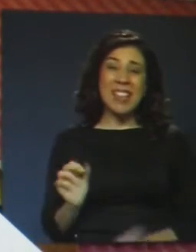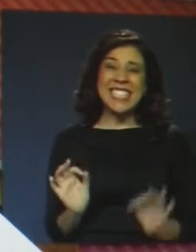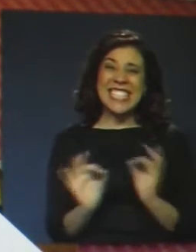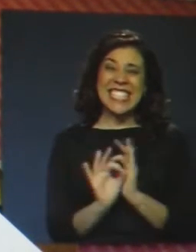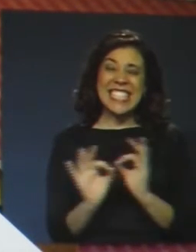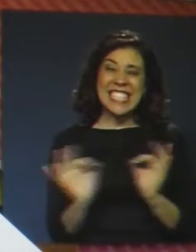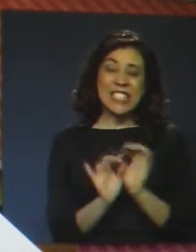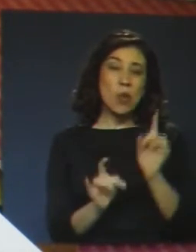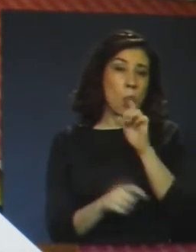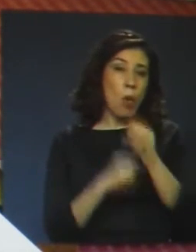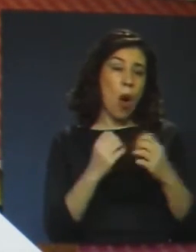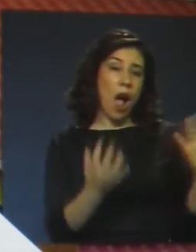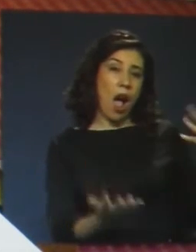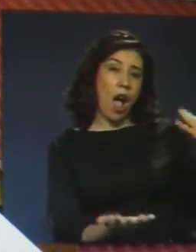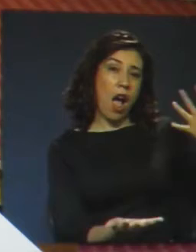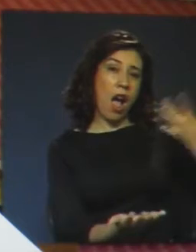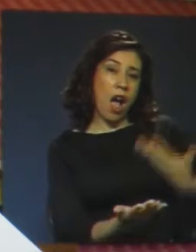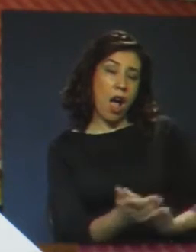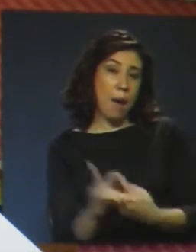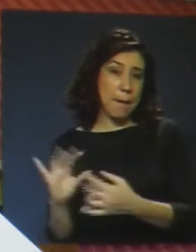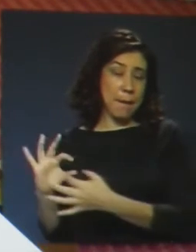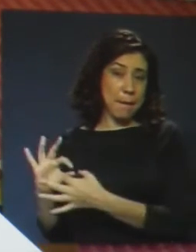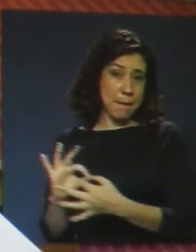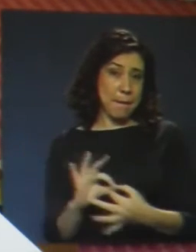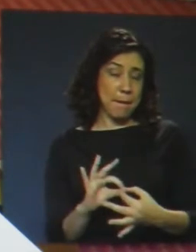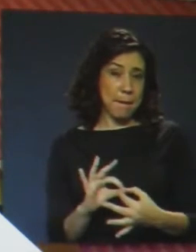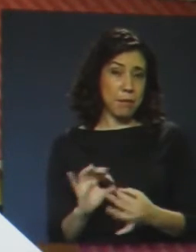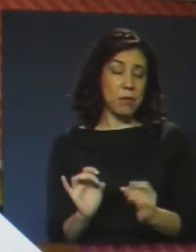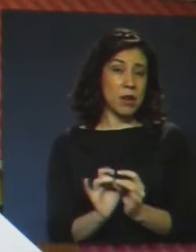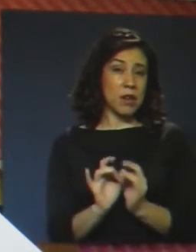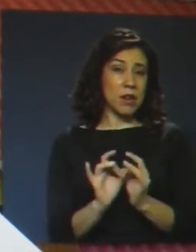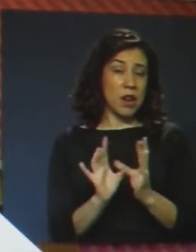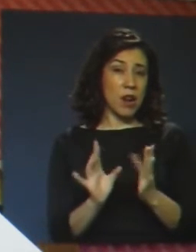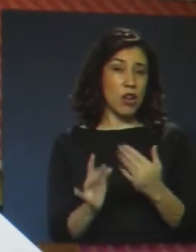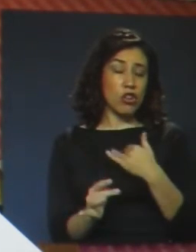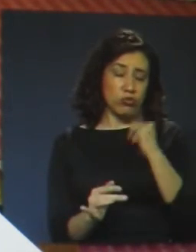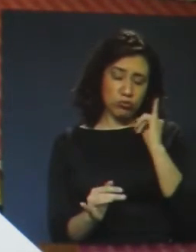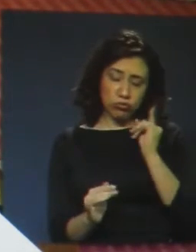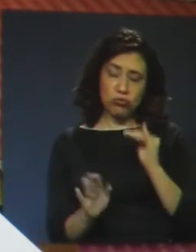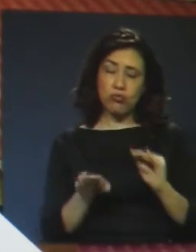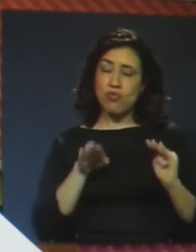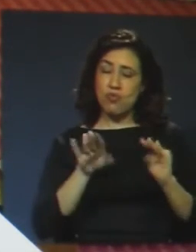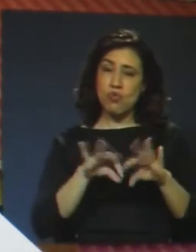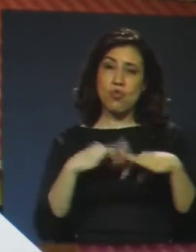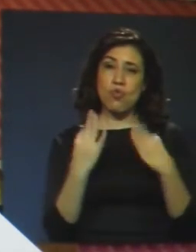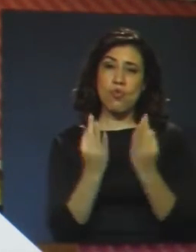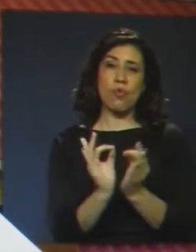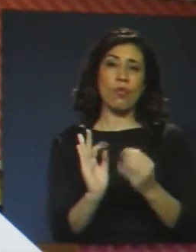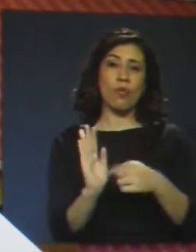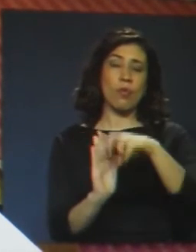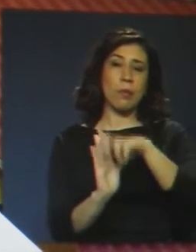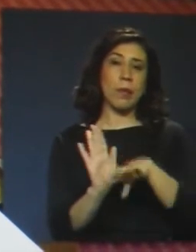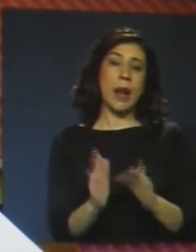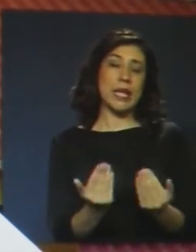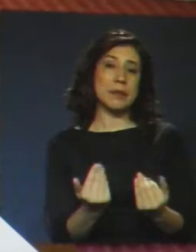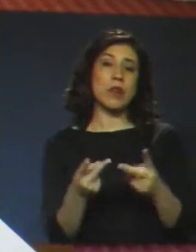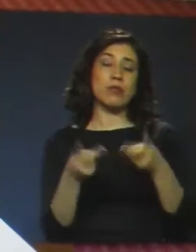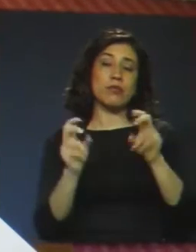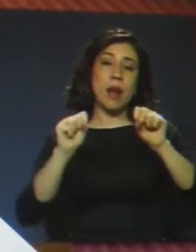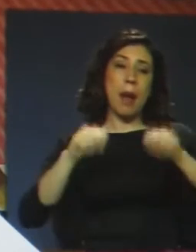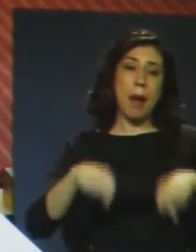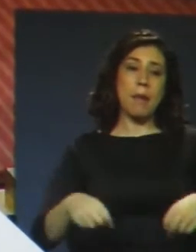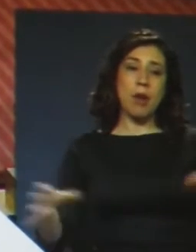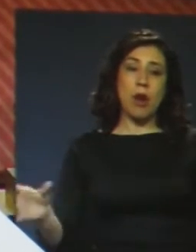los últimos años. Por lo tanto, claro está que sostengo mi apoyo incondicional a este proyecto y espero ver su aprobación